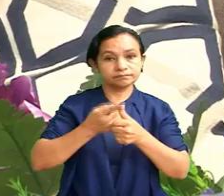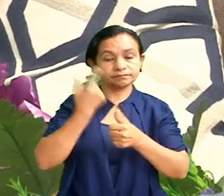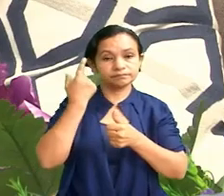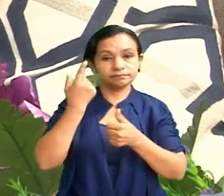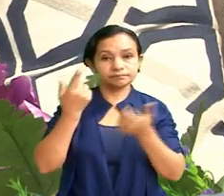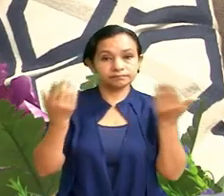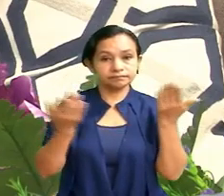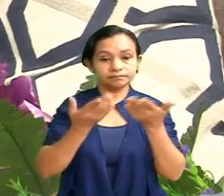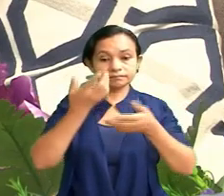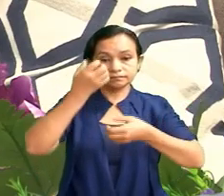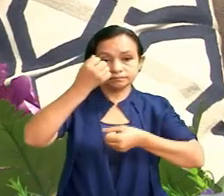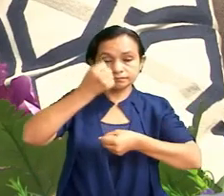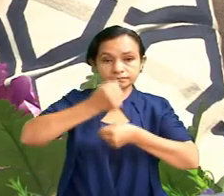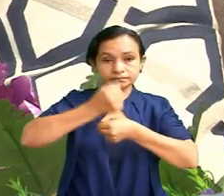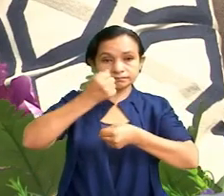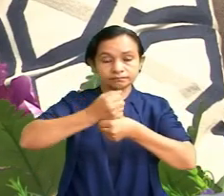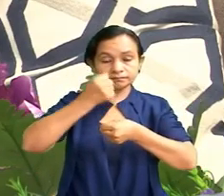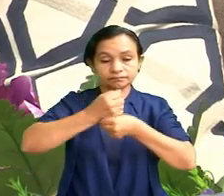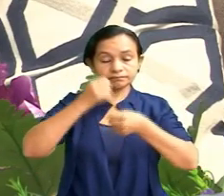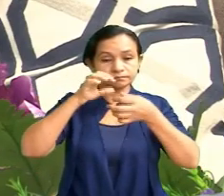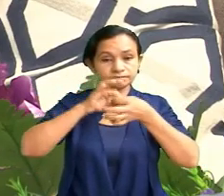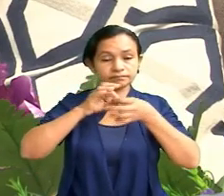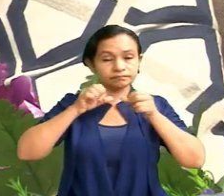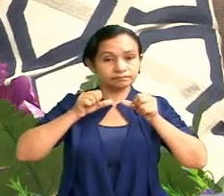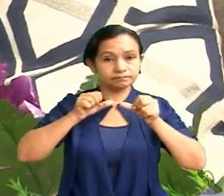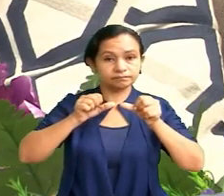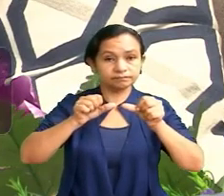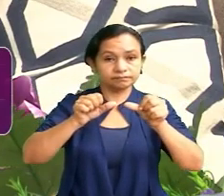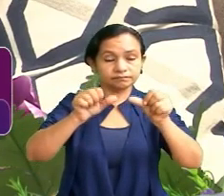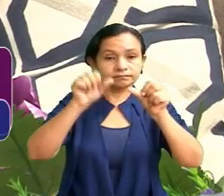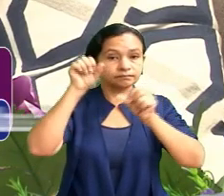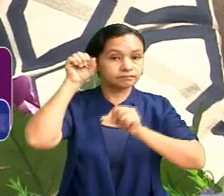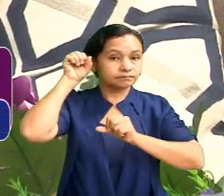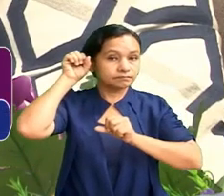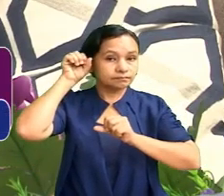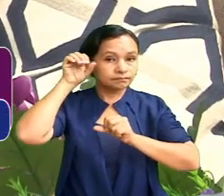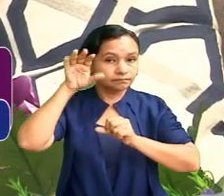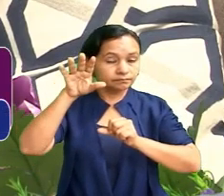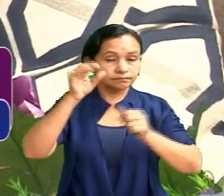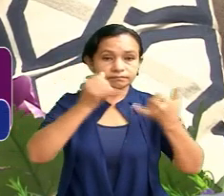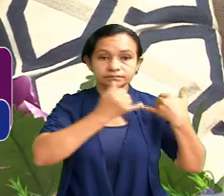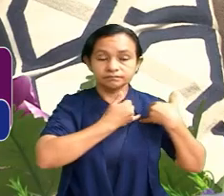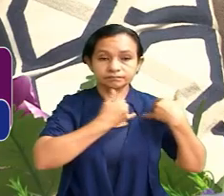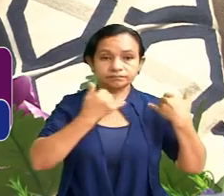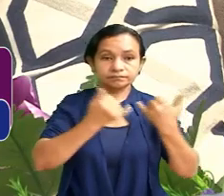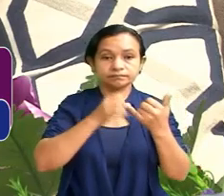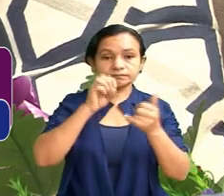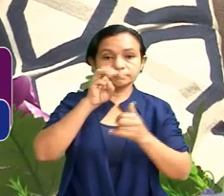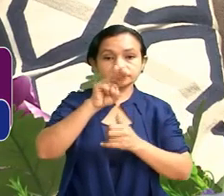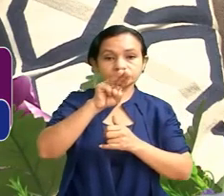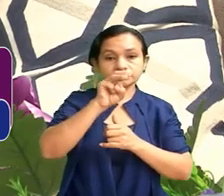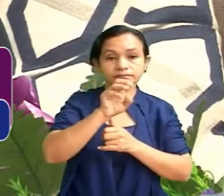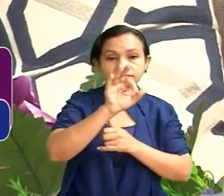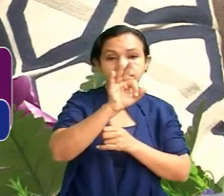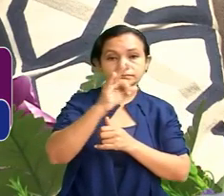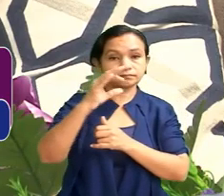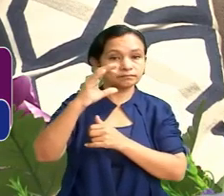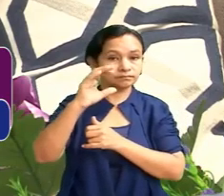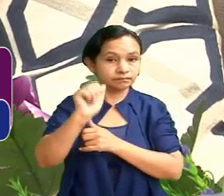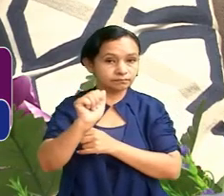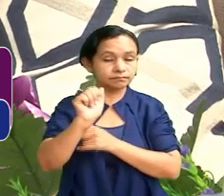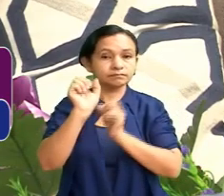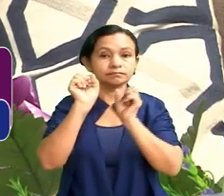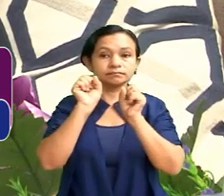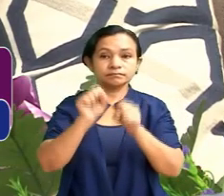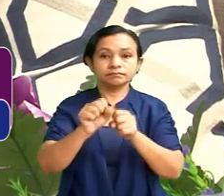hay un trabajo articulado permanentemente en realidad con el intur con instituciones también como el mezcal que nos permite